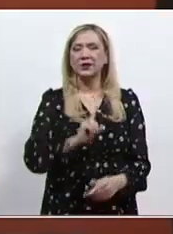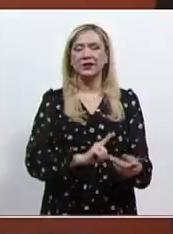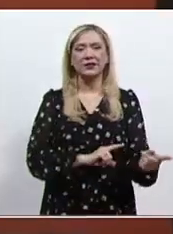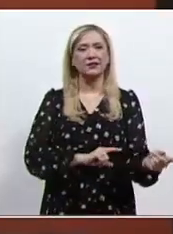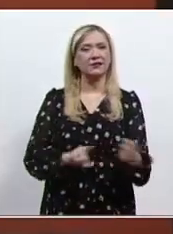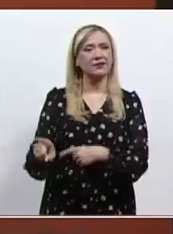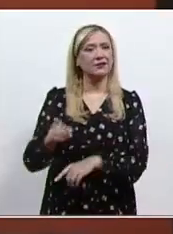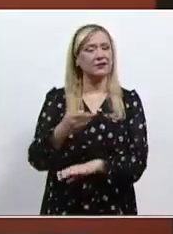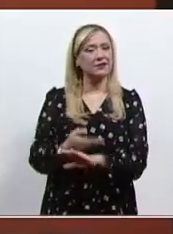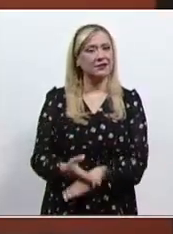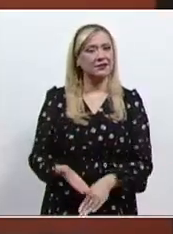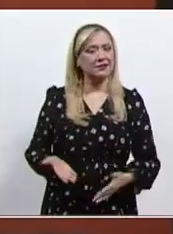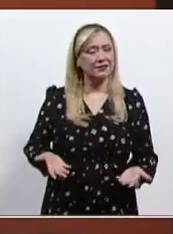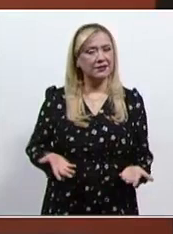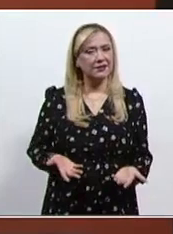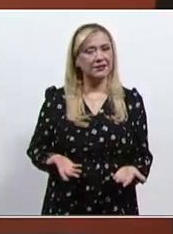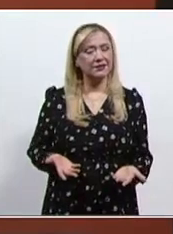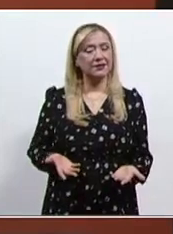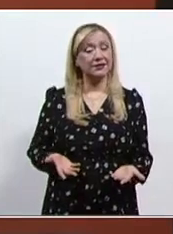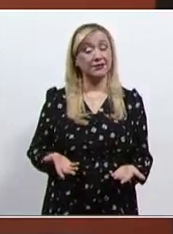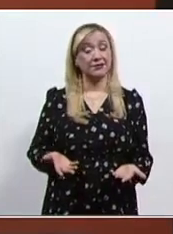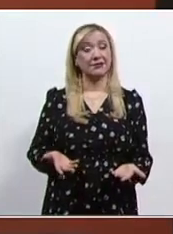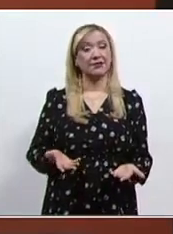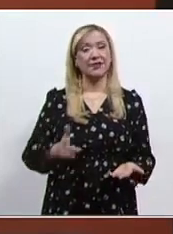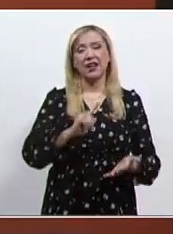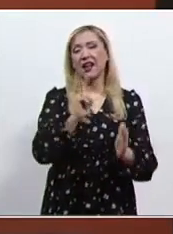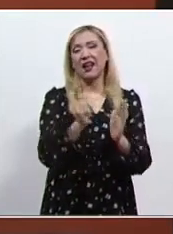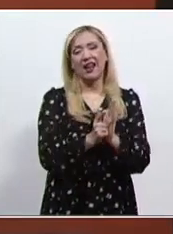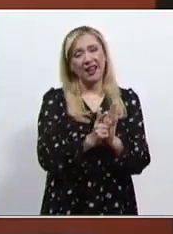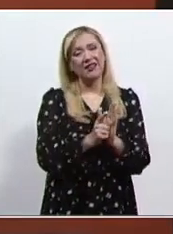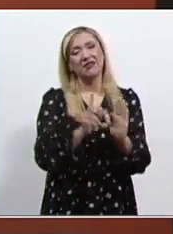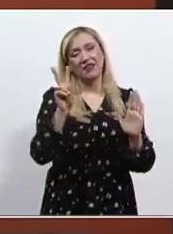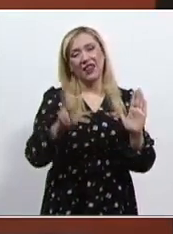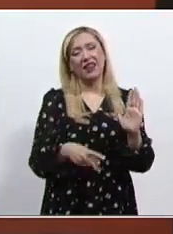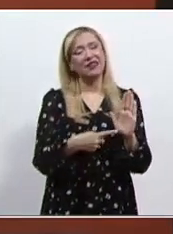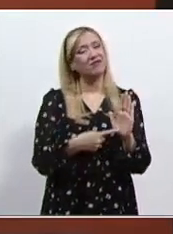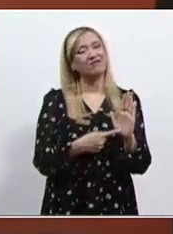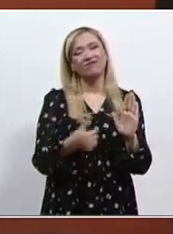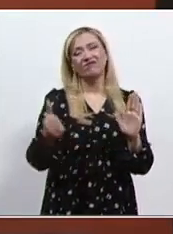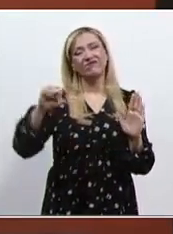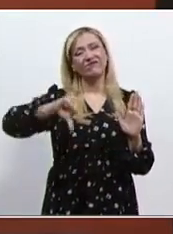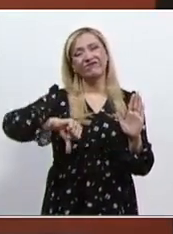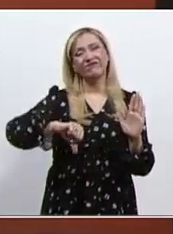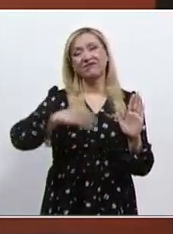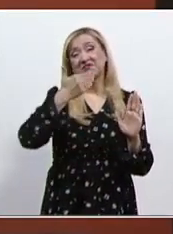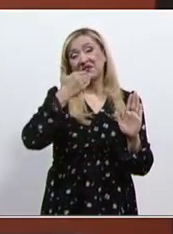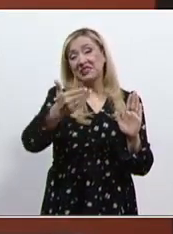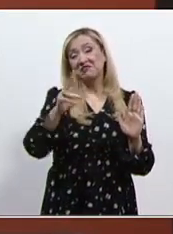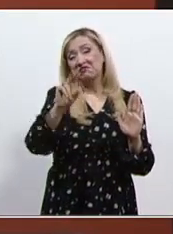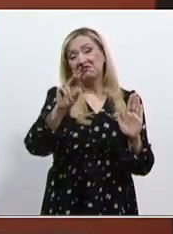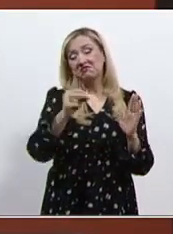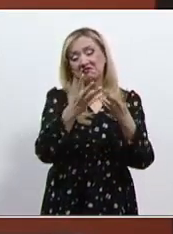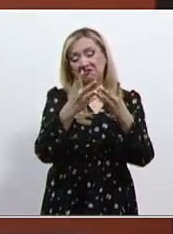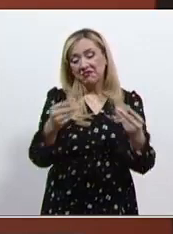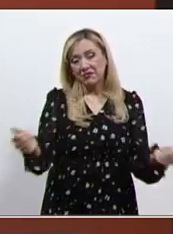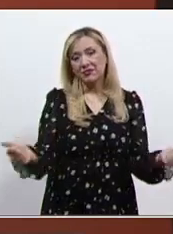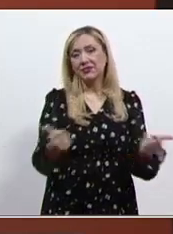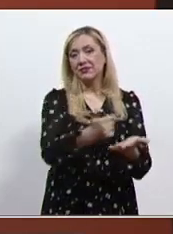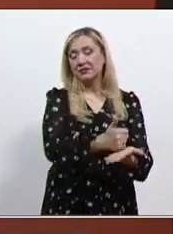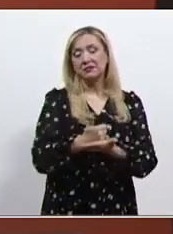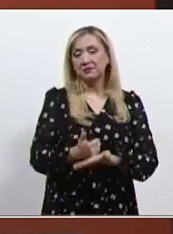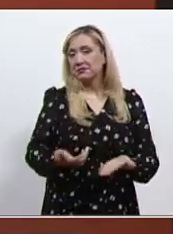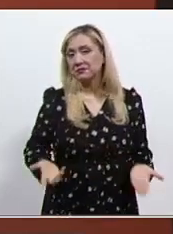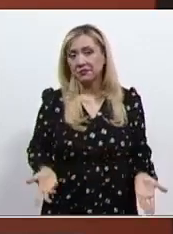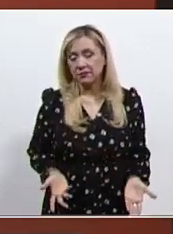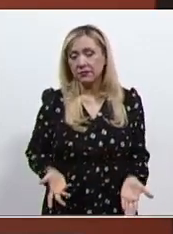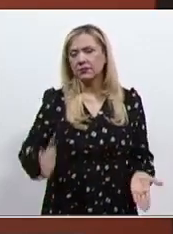la ley Por cierto sigue siendo mala no nos resuelve muchos temas por ejemplo Qué